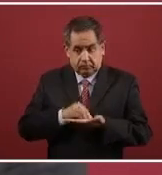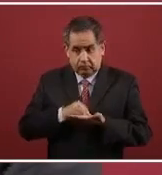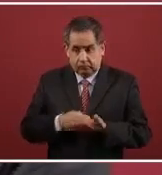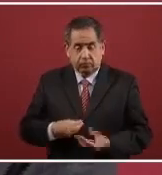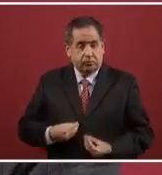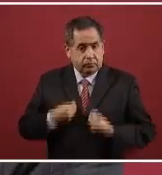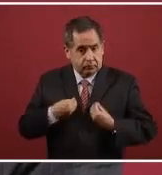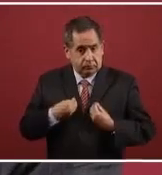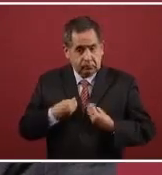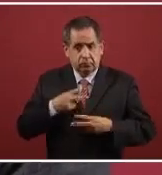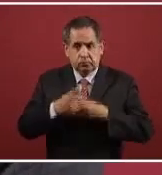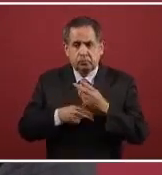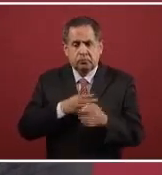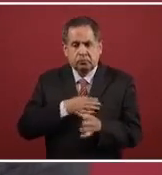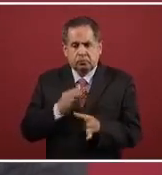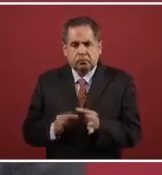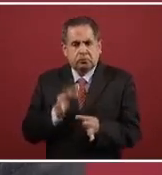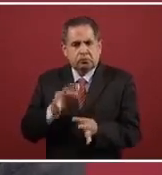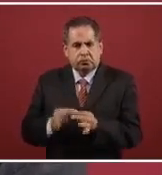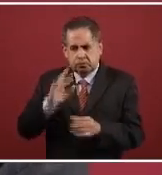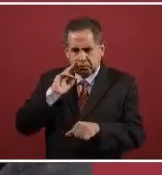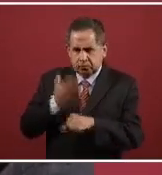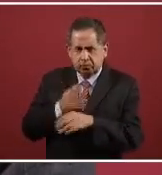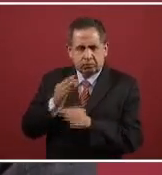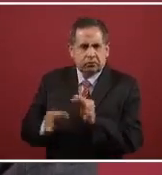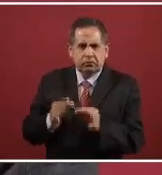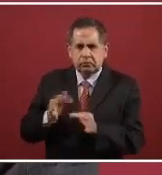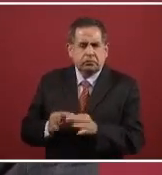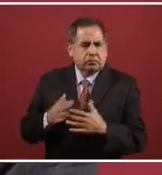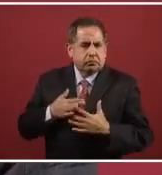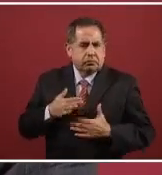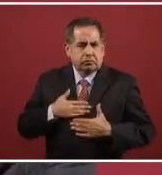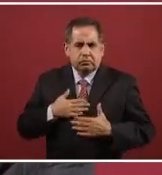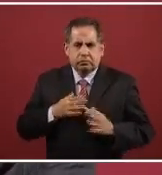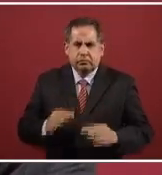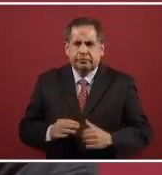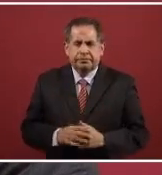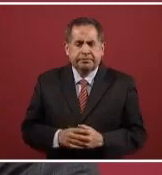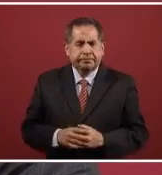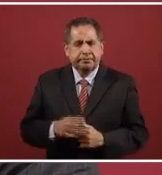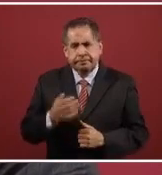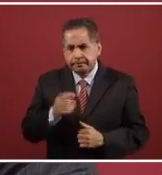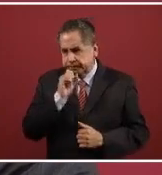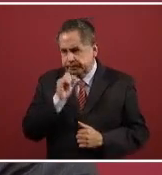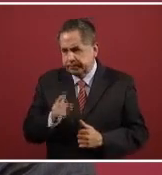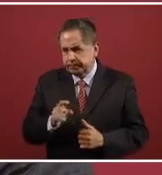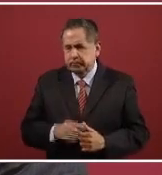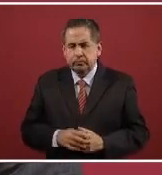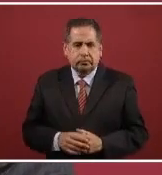voy a cumplir con mi responsabilidad y